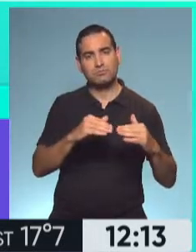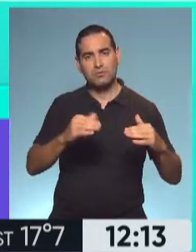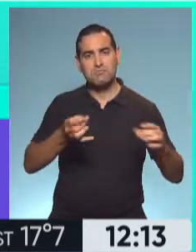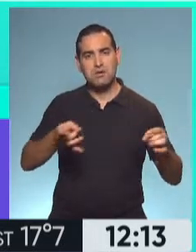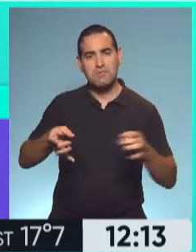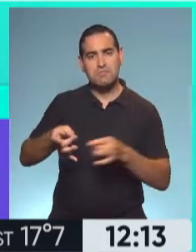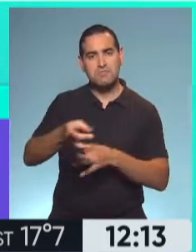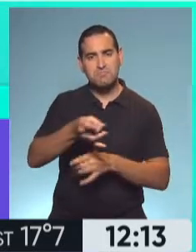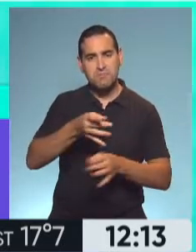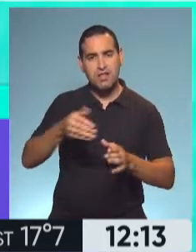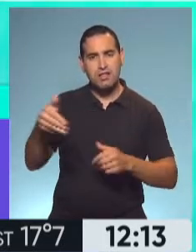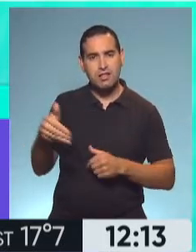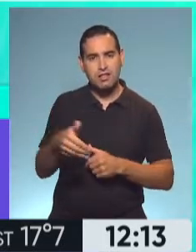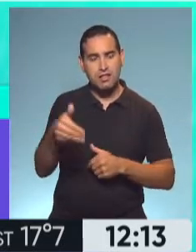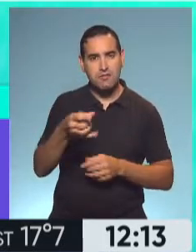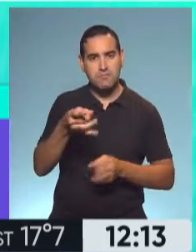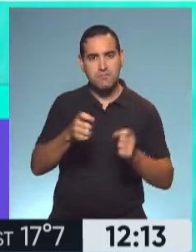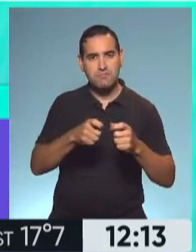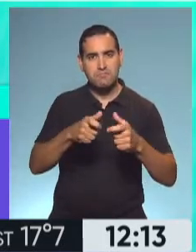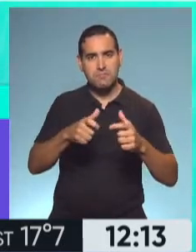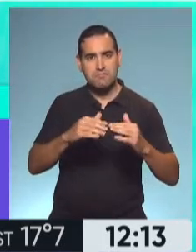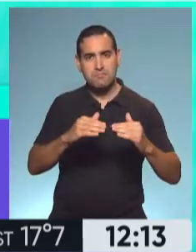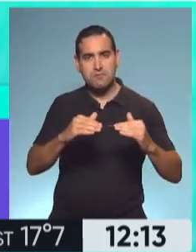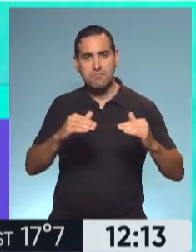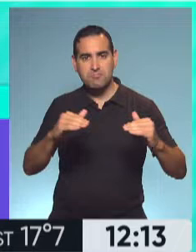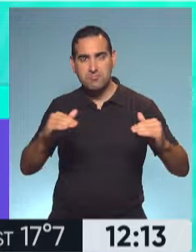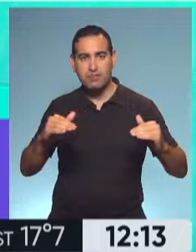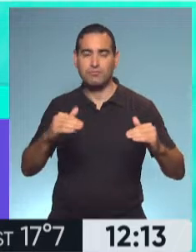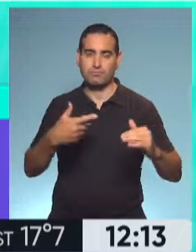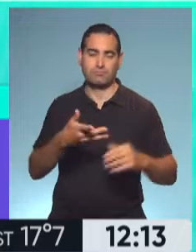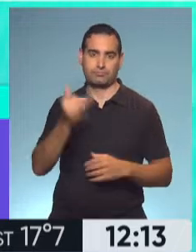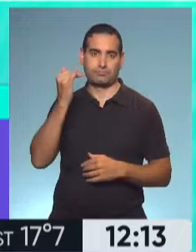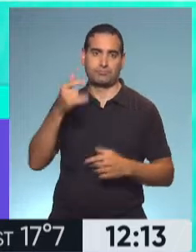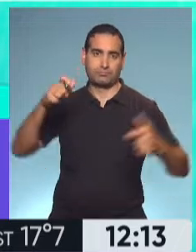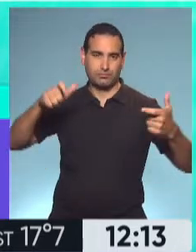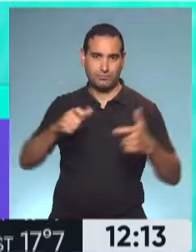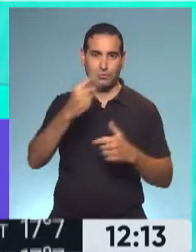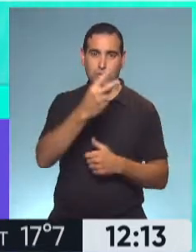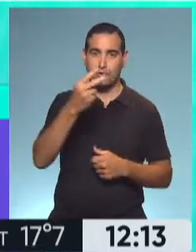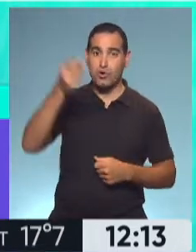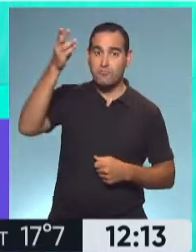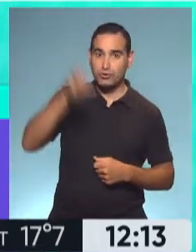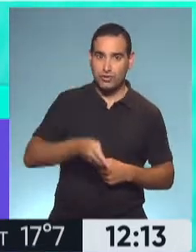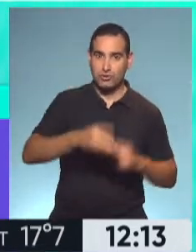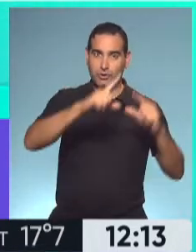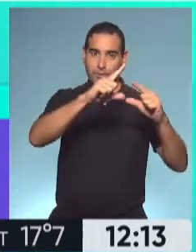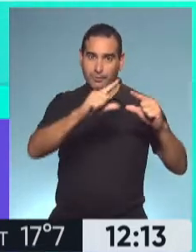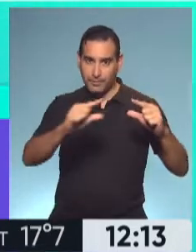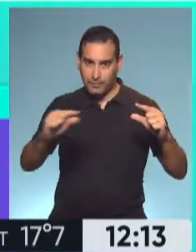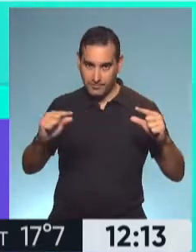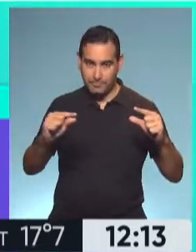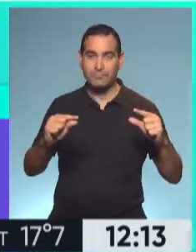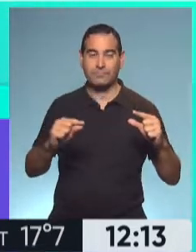lento en la curva de casos, y claramente hay una reducción del 22%, ¿no? A partir de esta